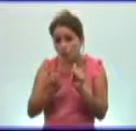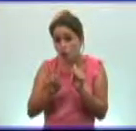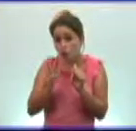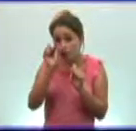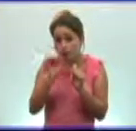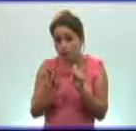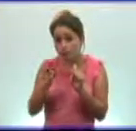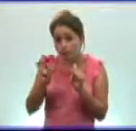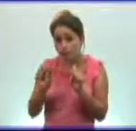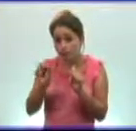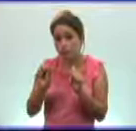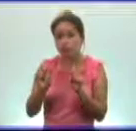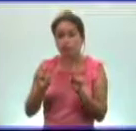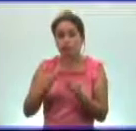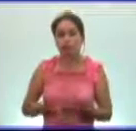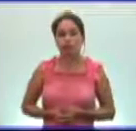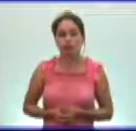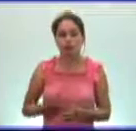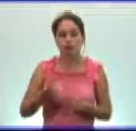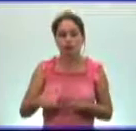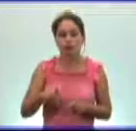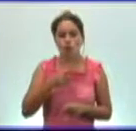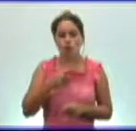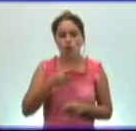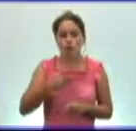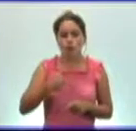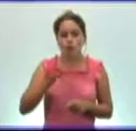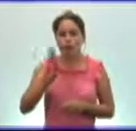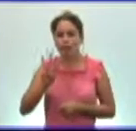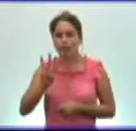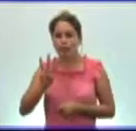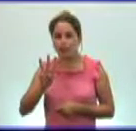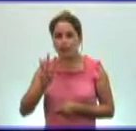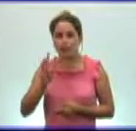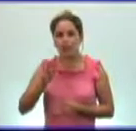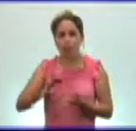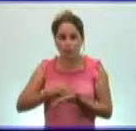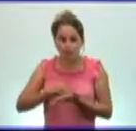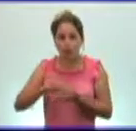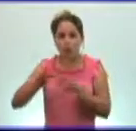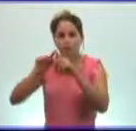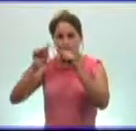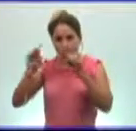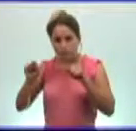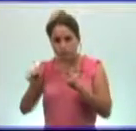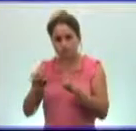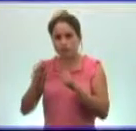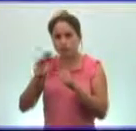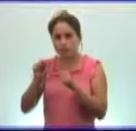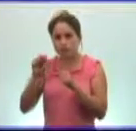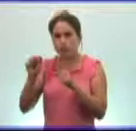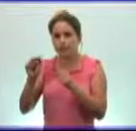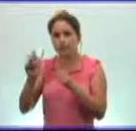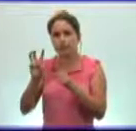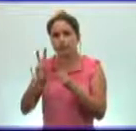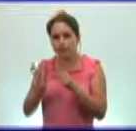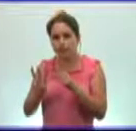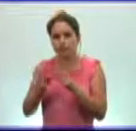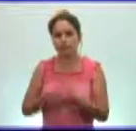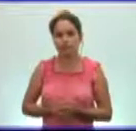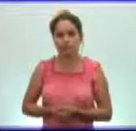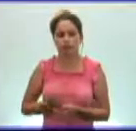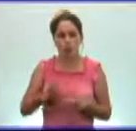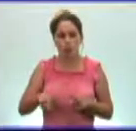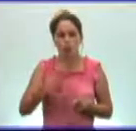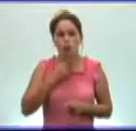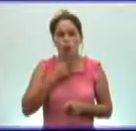más, me quedaría óxido de hierro 3. Y colocamos otro ejemplo, que sería el óxido de zinc, y ahí tienen